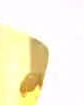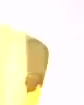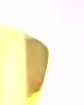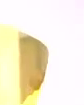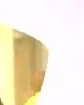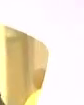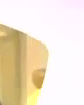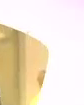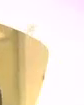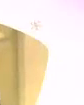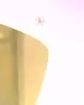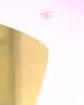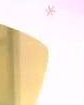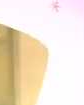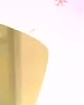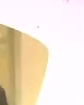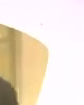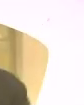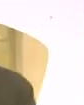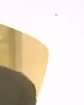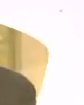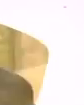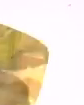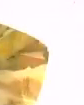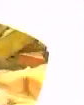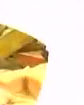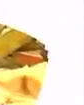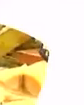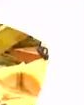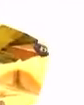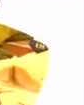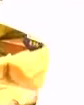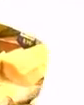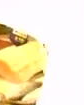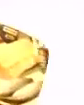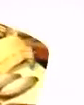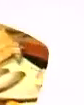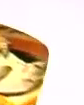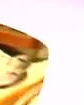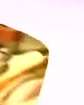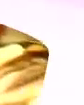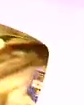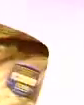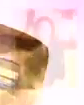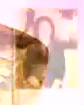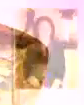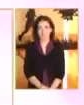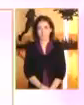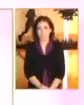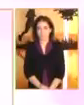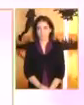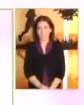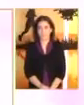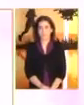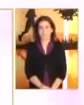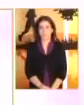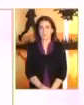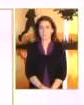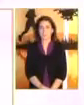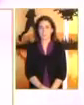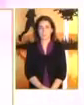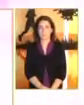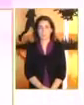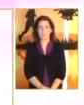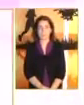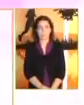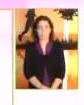A ellos les haremos nuestro particular homenaje. La nutrición sigue siendo un asunto que nos preocupa y del que